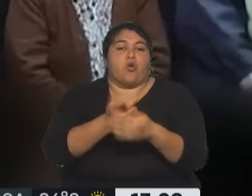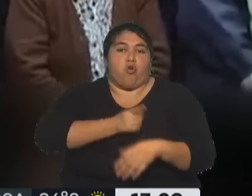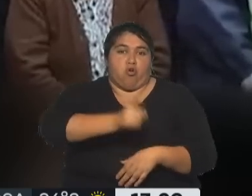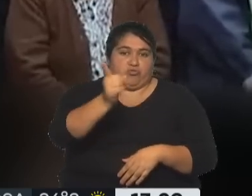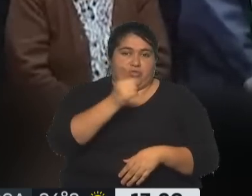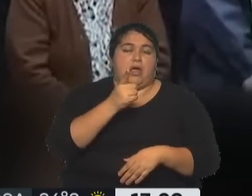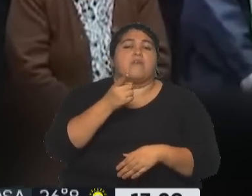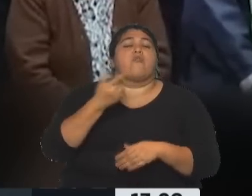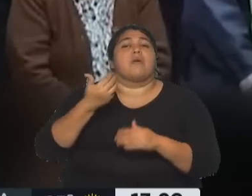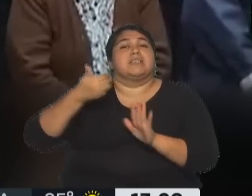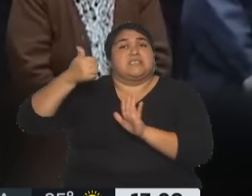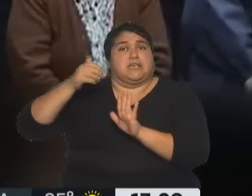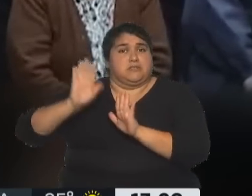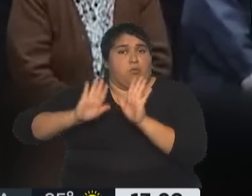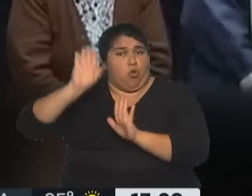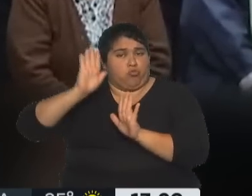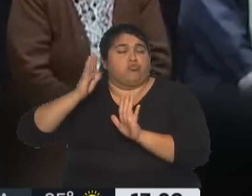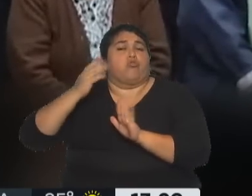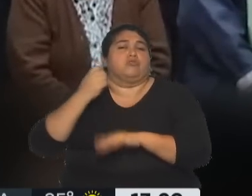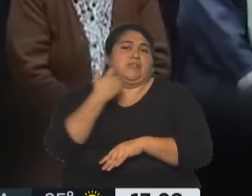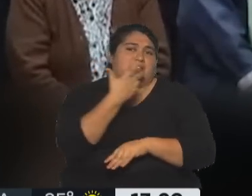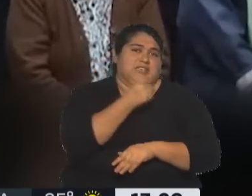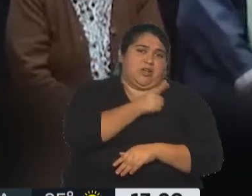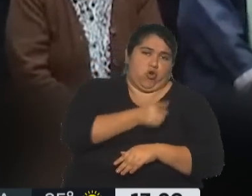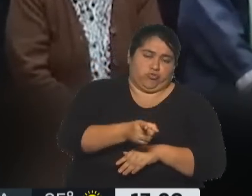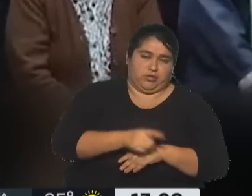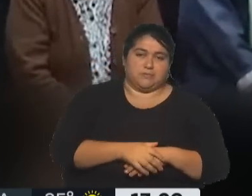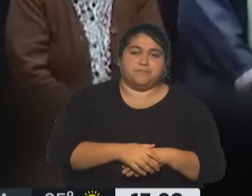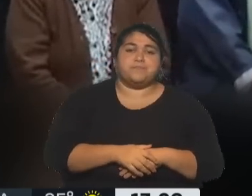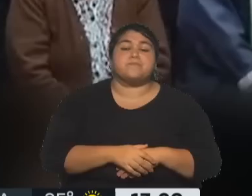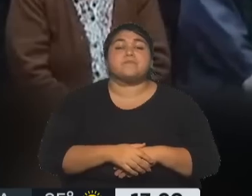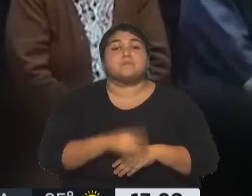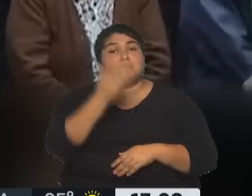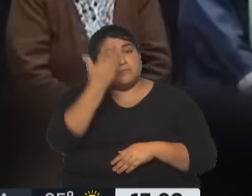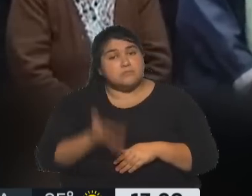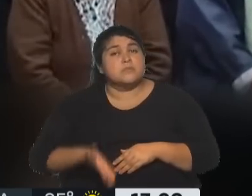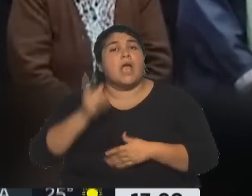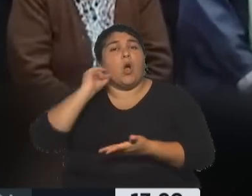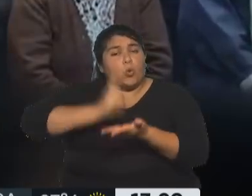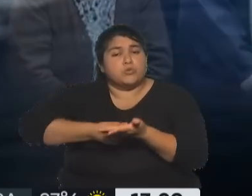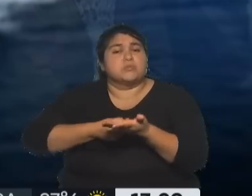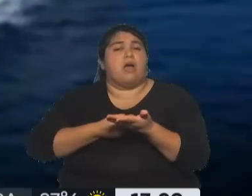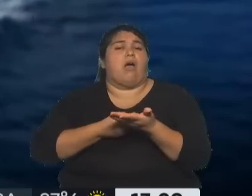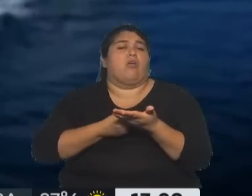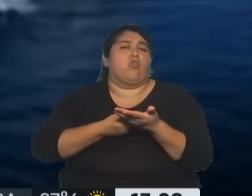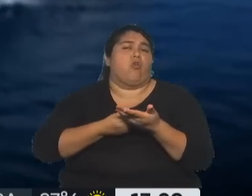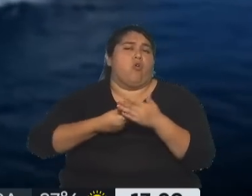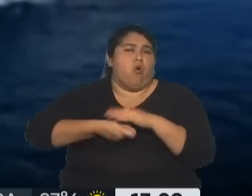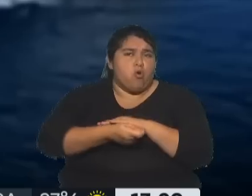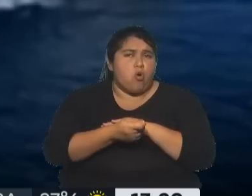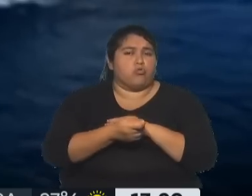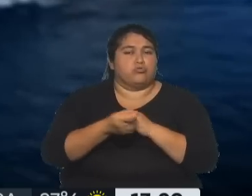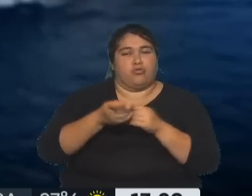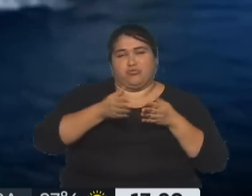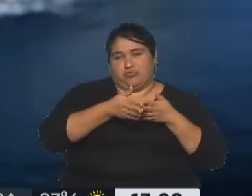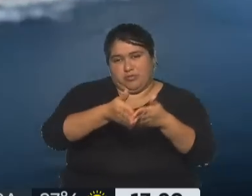6 votos a favor y 3 en contra. No tiene pies ni cabeza. El mandatario está acusado de actos de corrupción en el manejo de la estatal